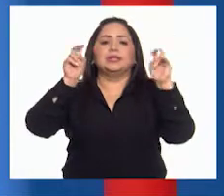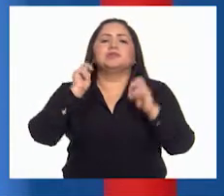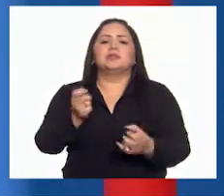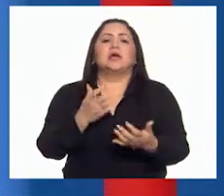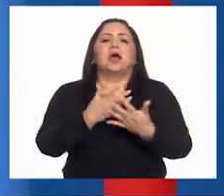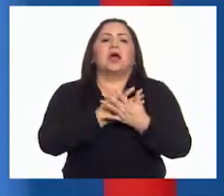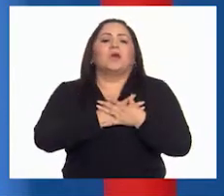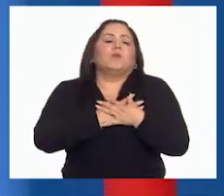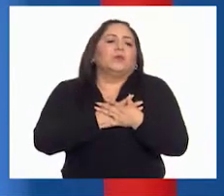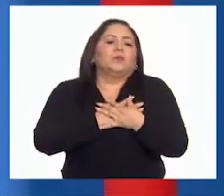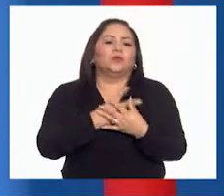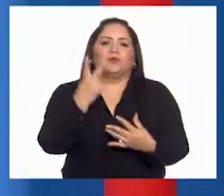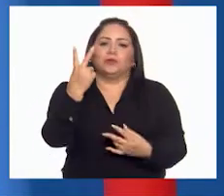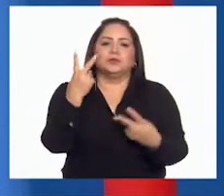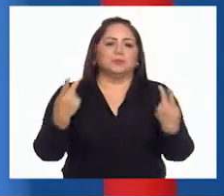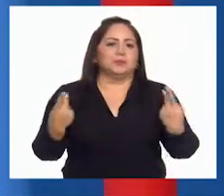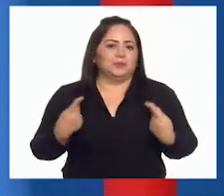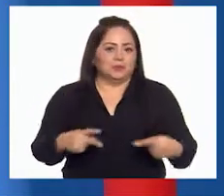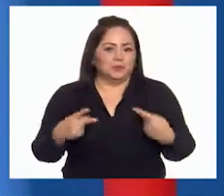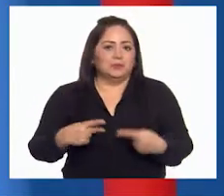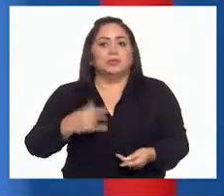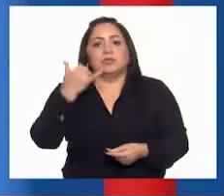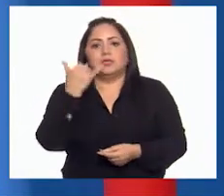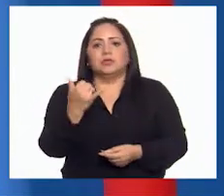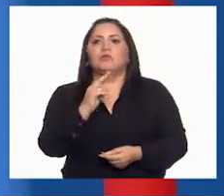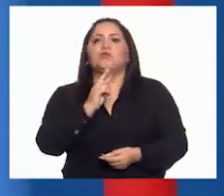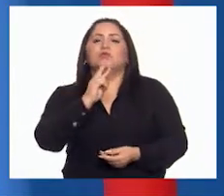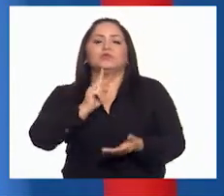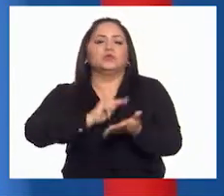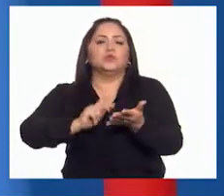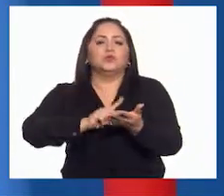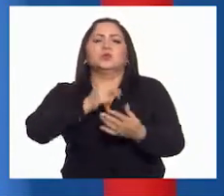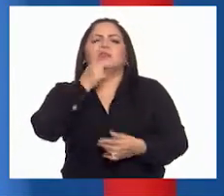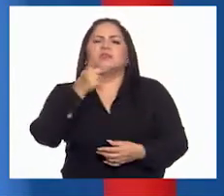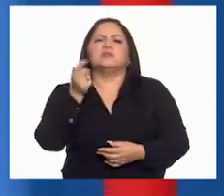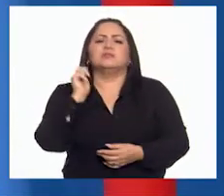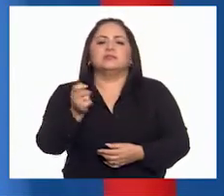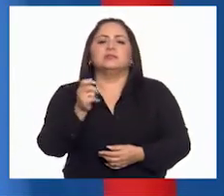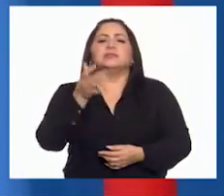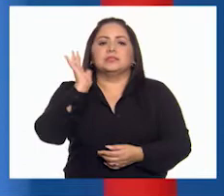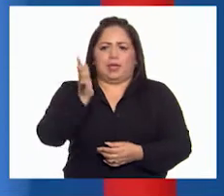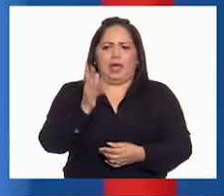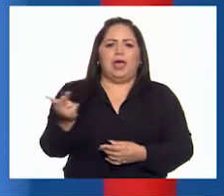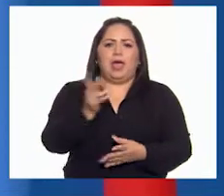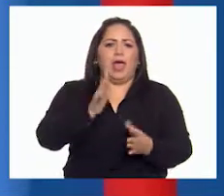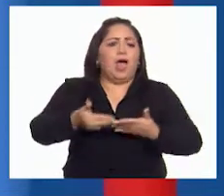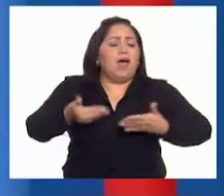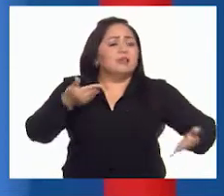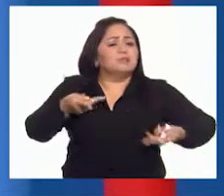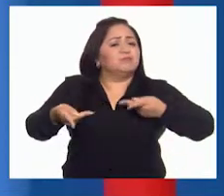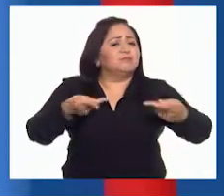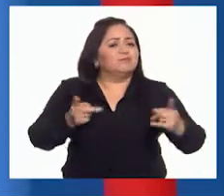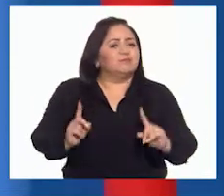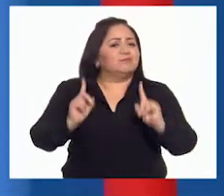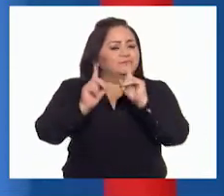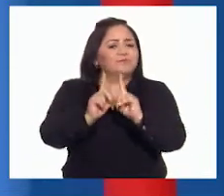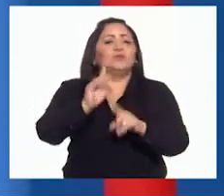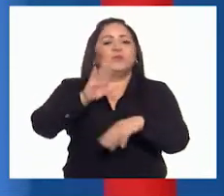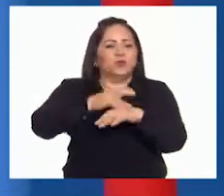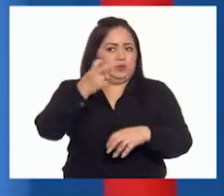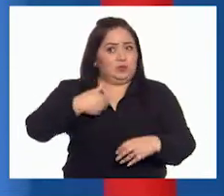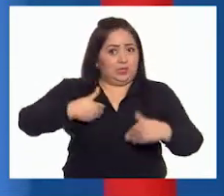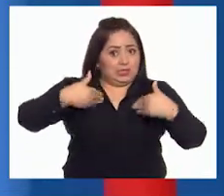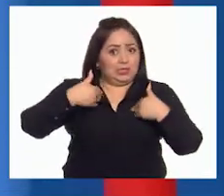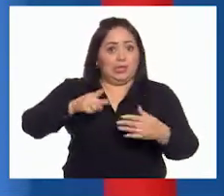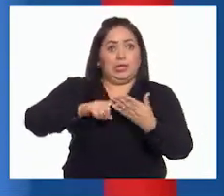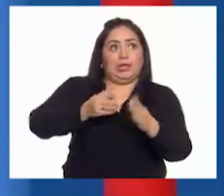amor romántico entre dos personas y la voz del poema dice que es algo que ya estaba predeterminado y, según entiendo,